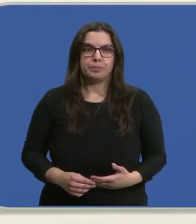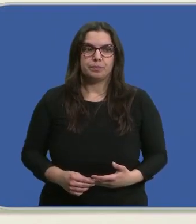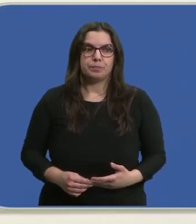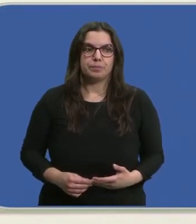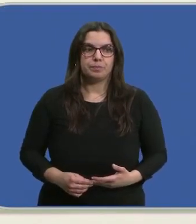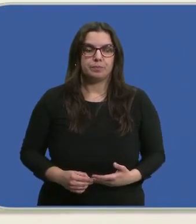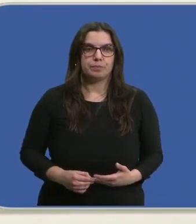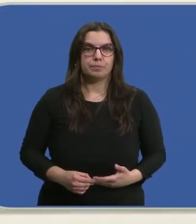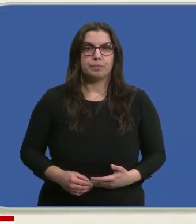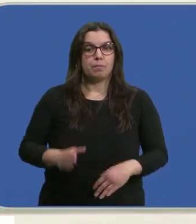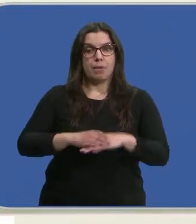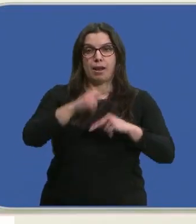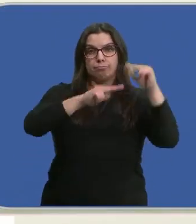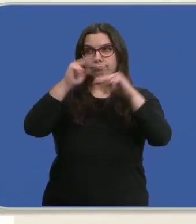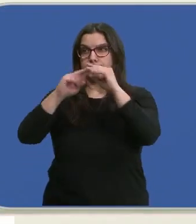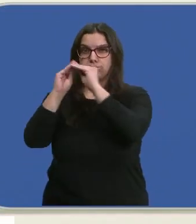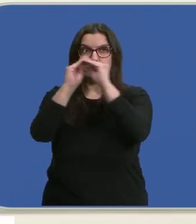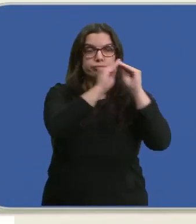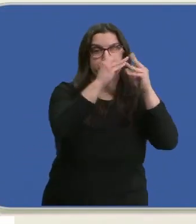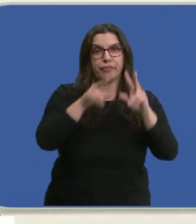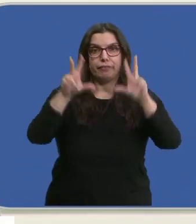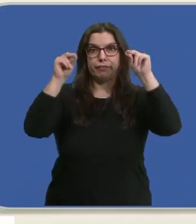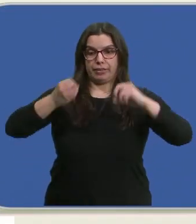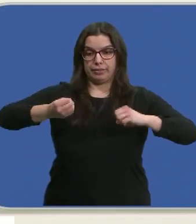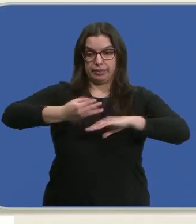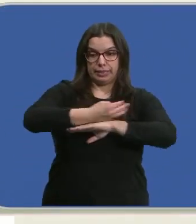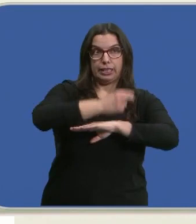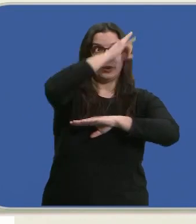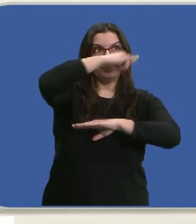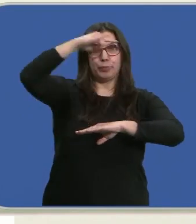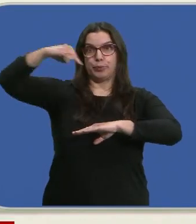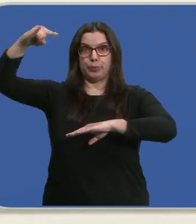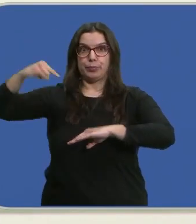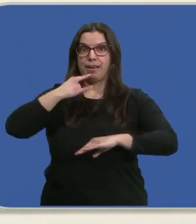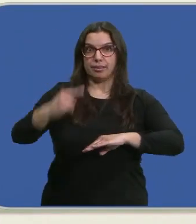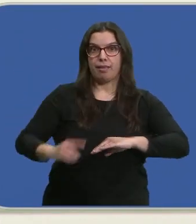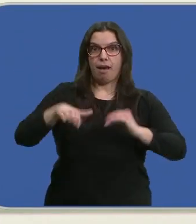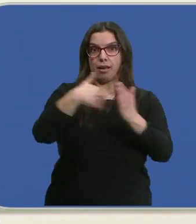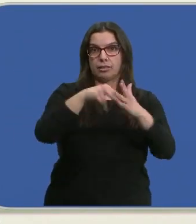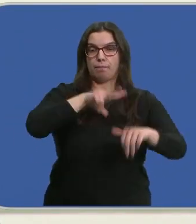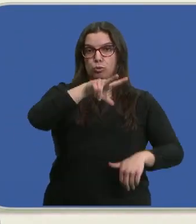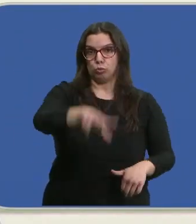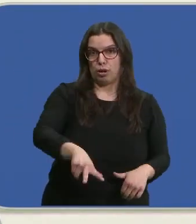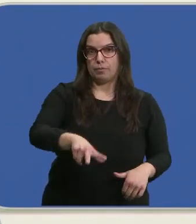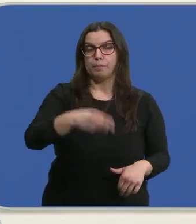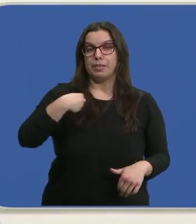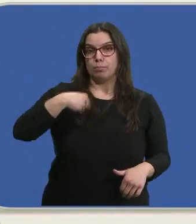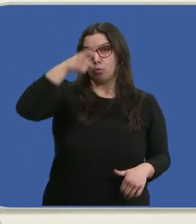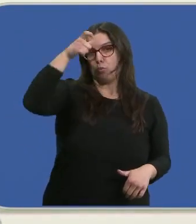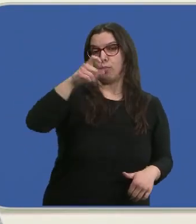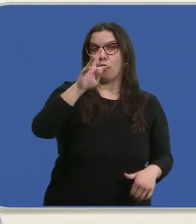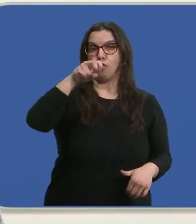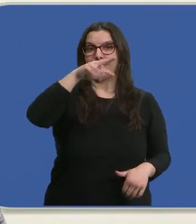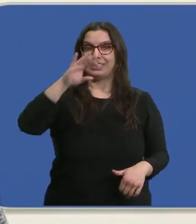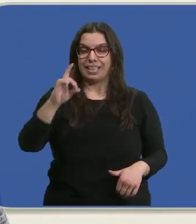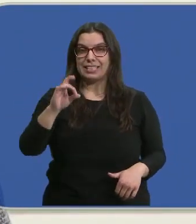A que finalicen y se concluya ya la electrificación de la vía férrea hasta Portugal, a través de Fuentes de Oñoro. Esa